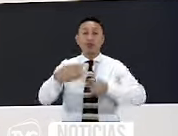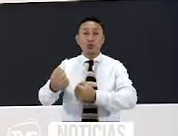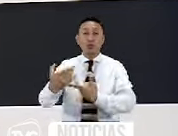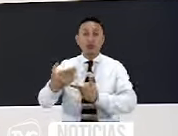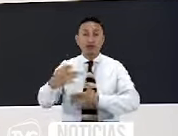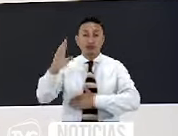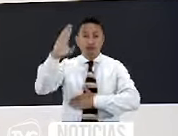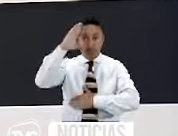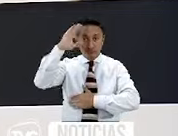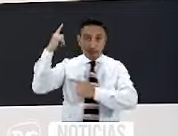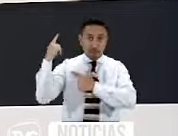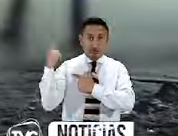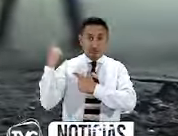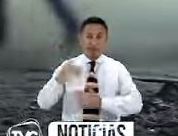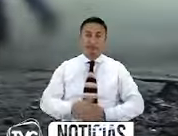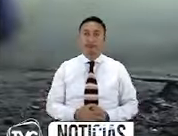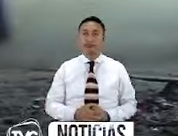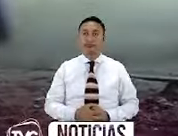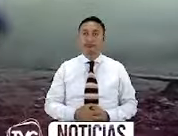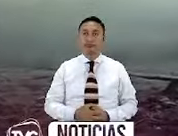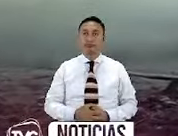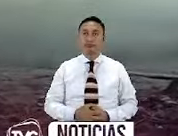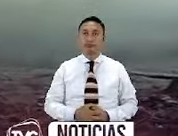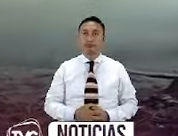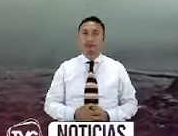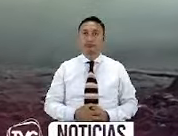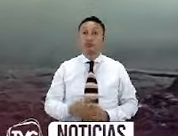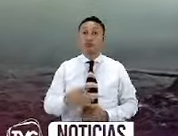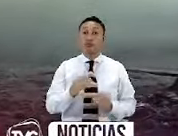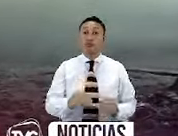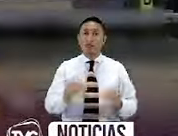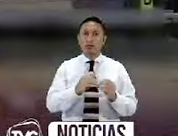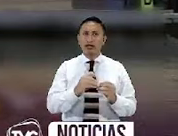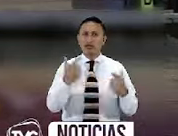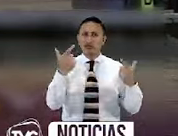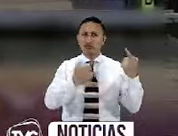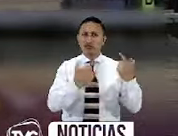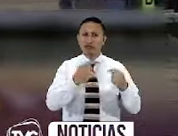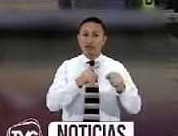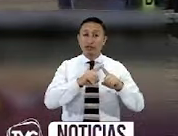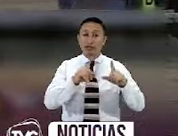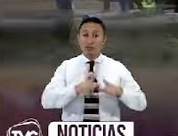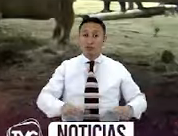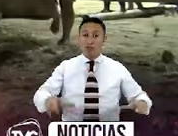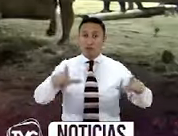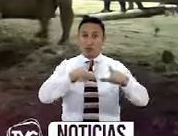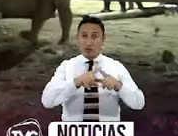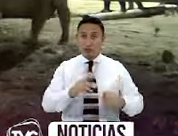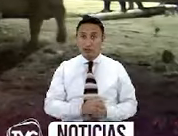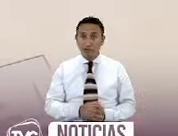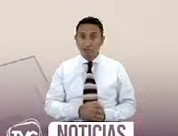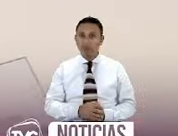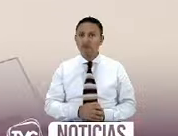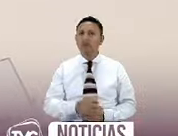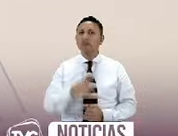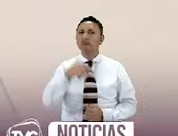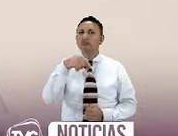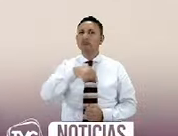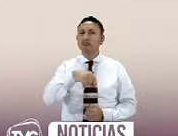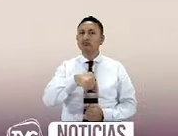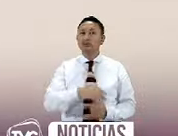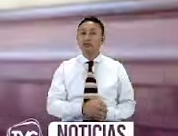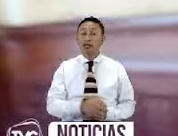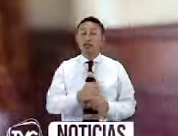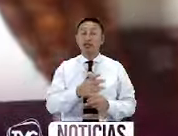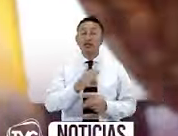orden. El incremento de hechos violentos en varias regiones del país convocó de forma urgente al Consejo de Seguridad Pública y